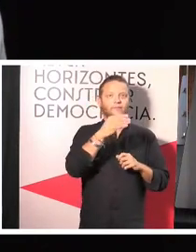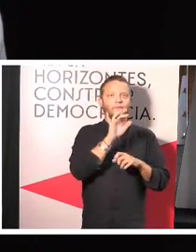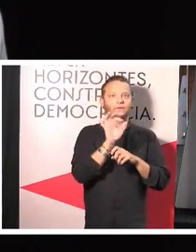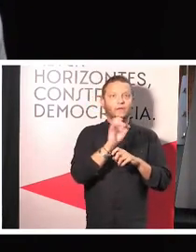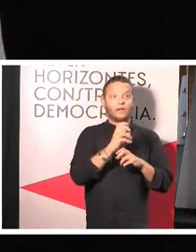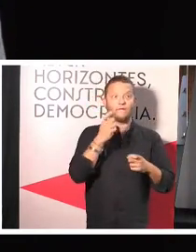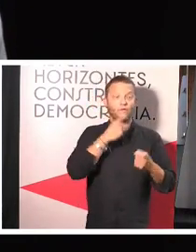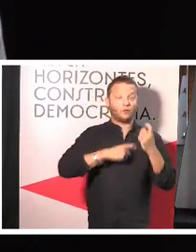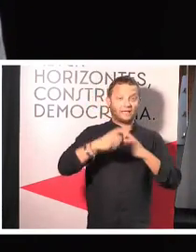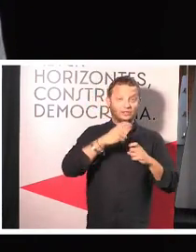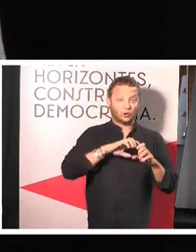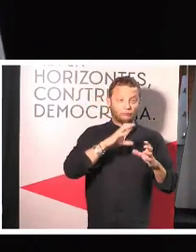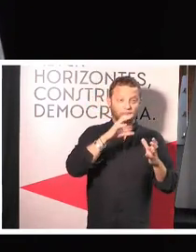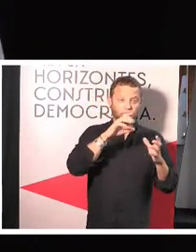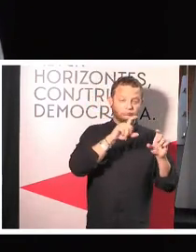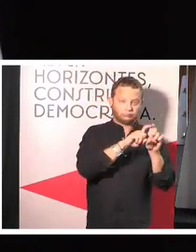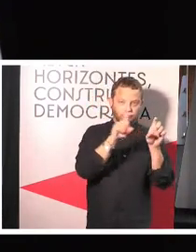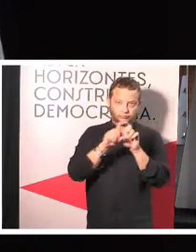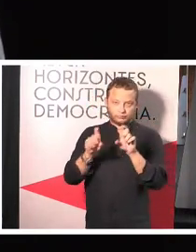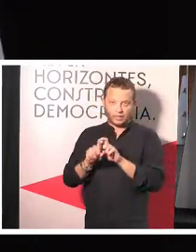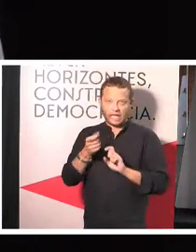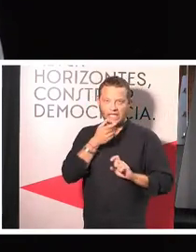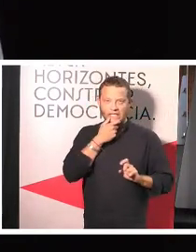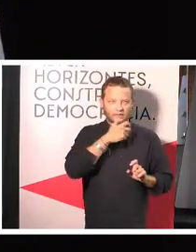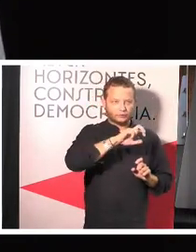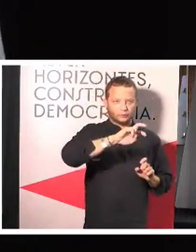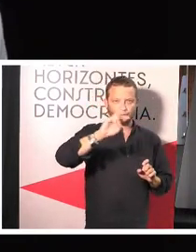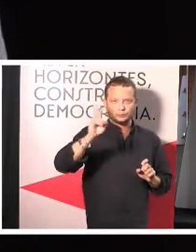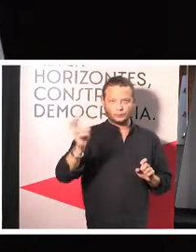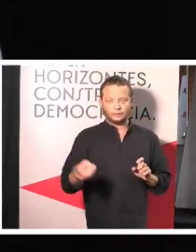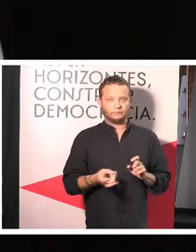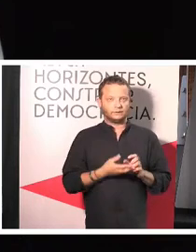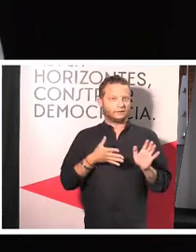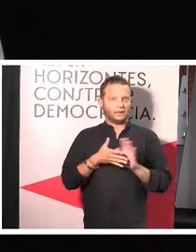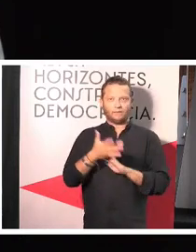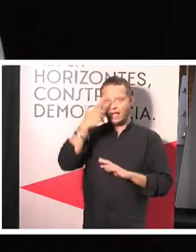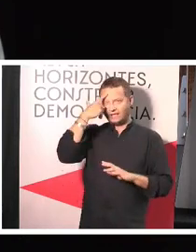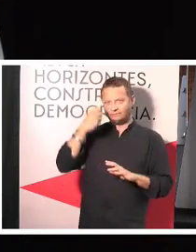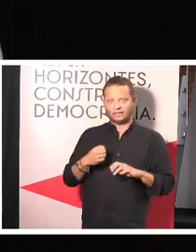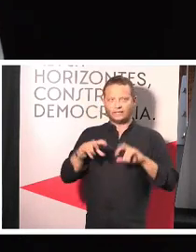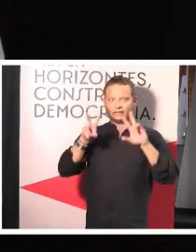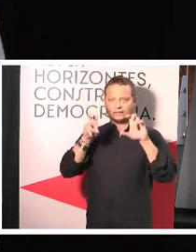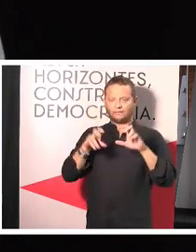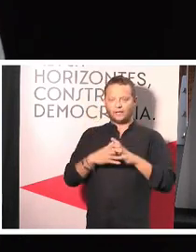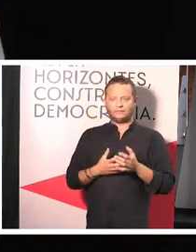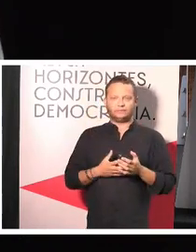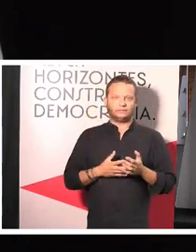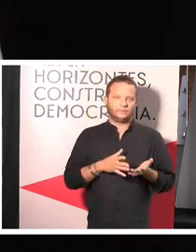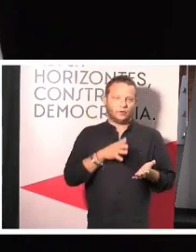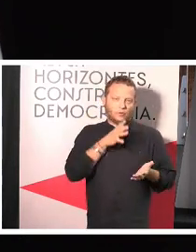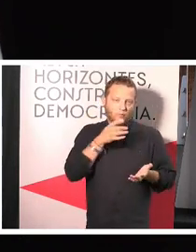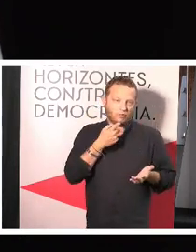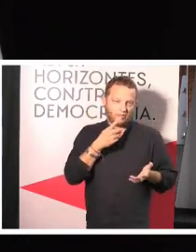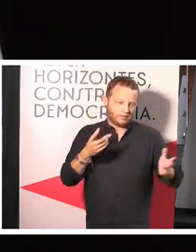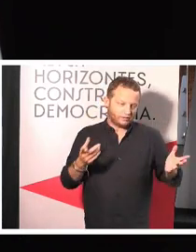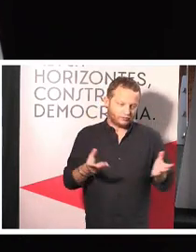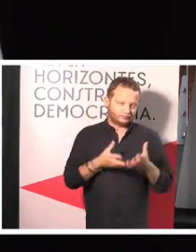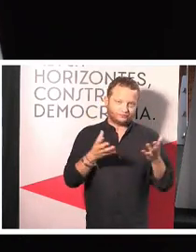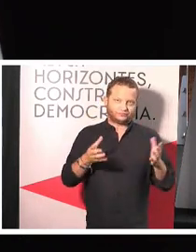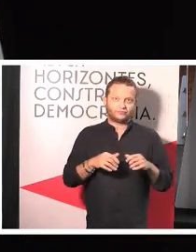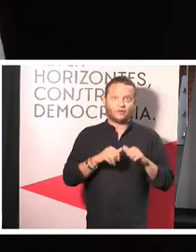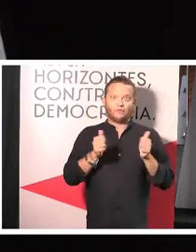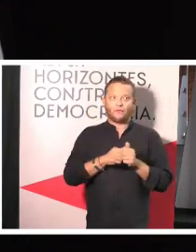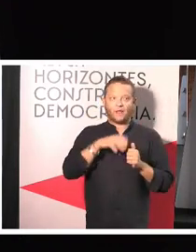of Information, es decir, que está muy puesta en este tema, ¿no? Por decirlo de una